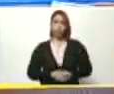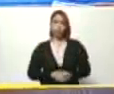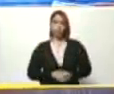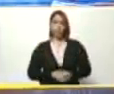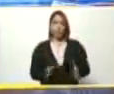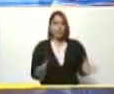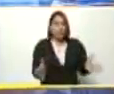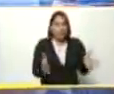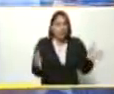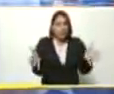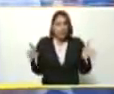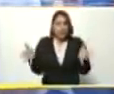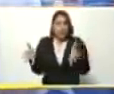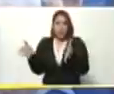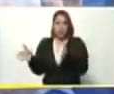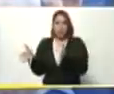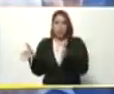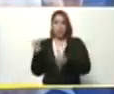motivar a la sociedad.